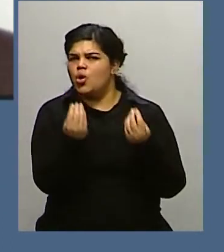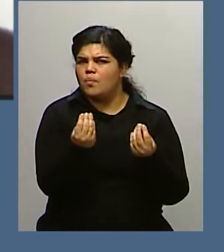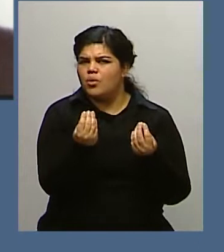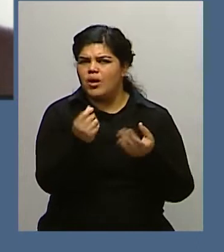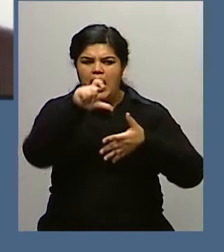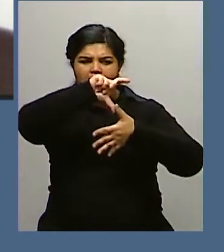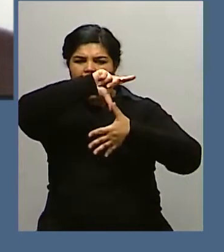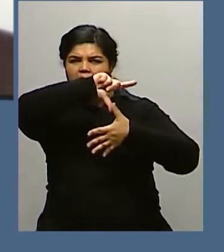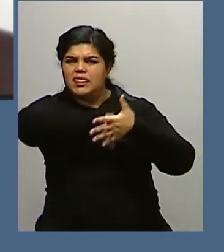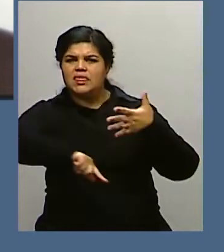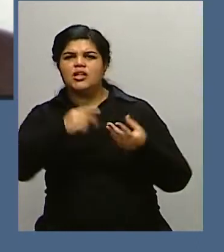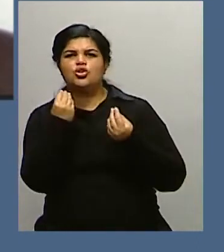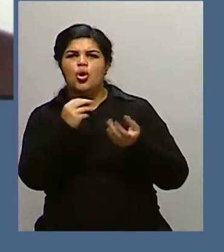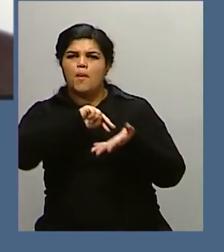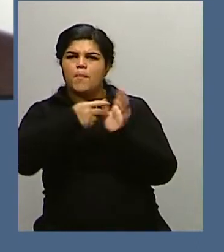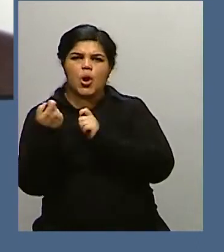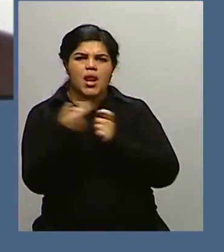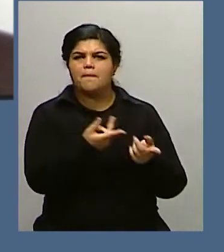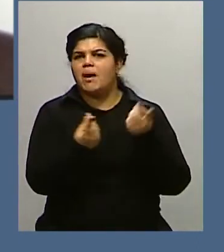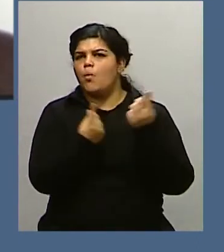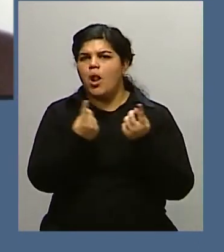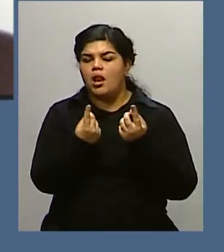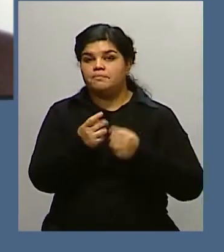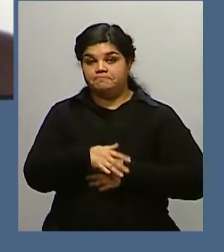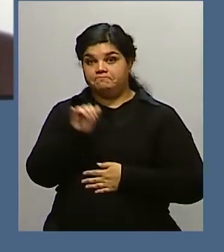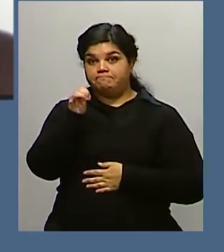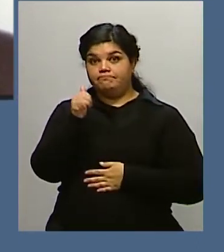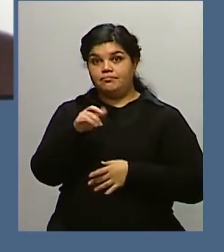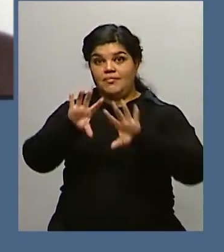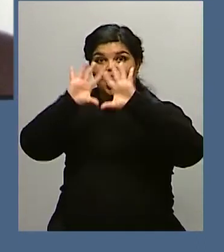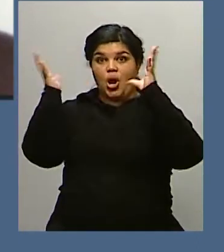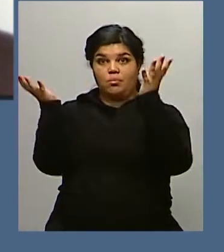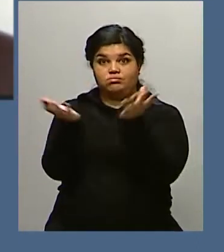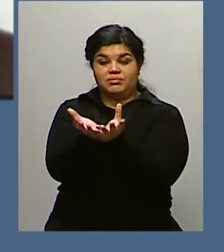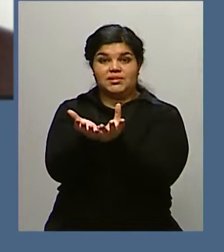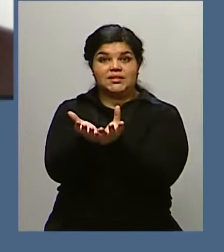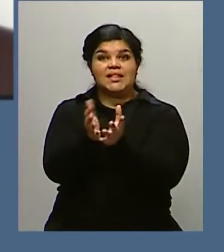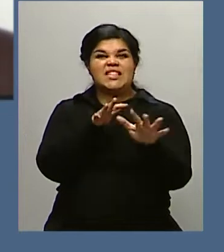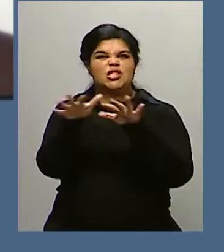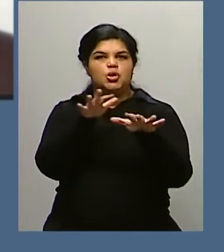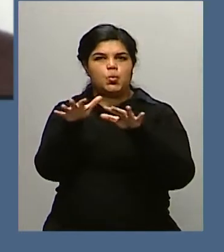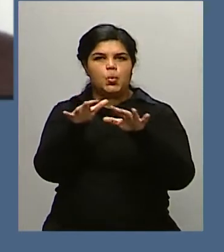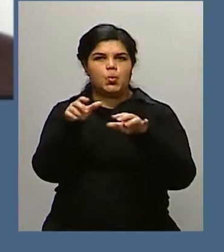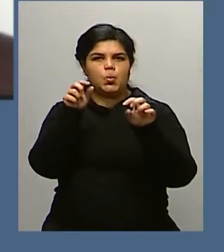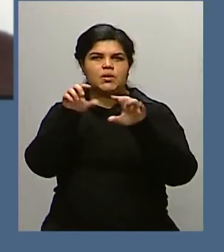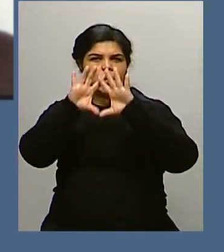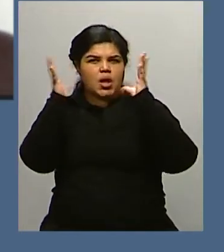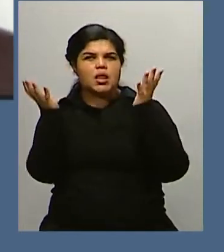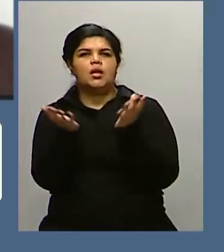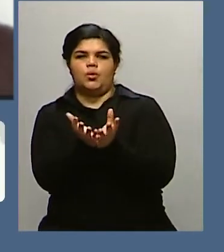Bien, Mario, sí, efectivamente, el contexto internacional es muy cambiante a partir